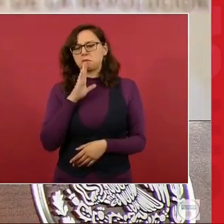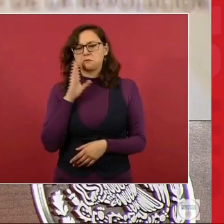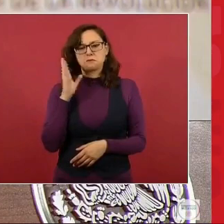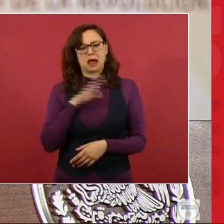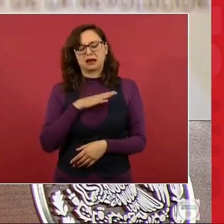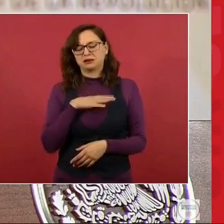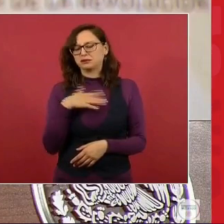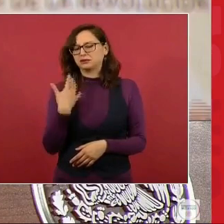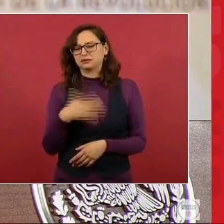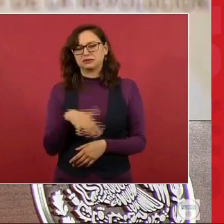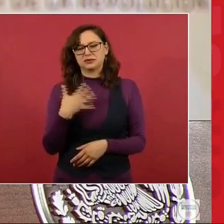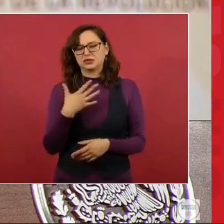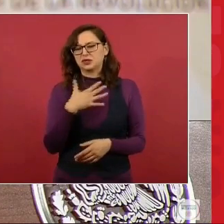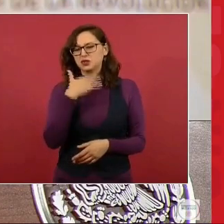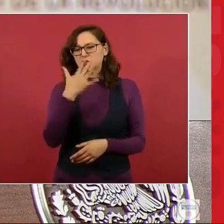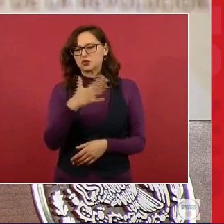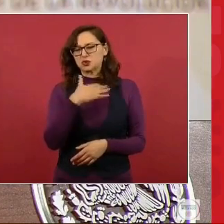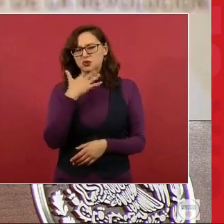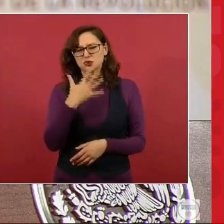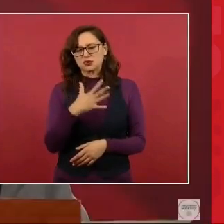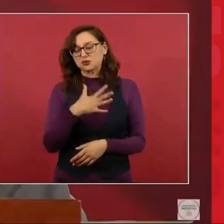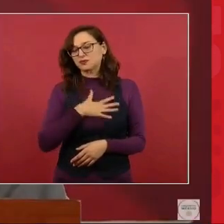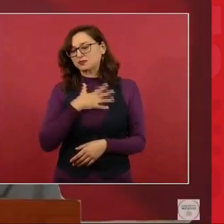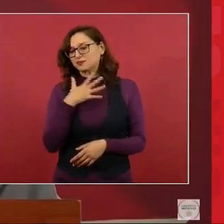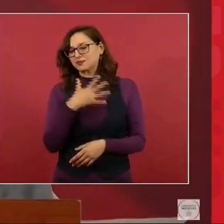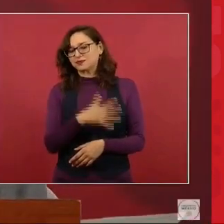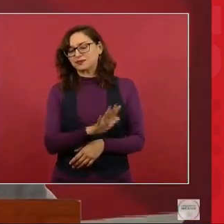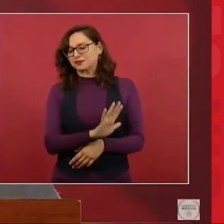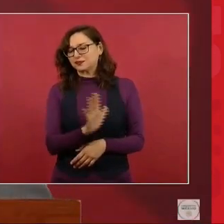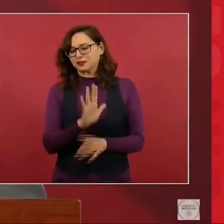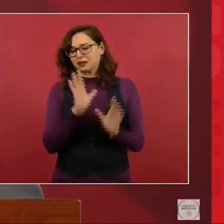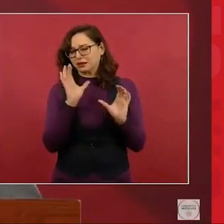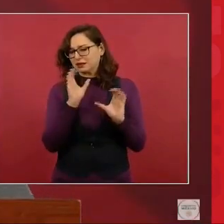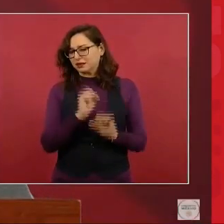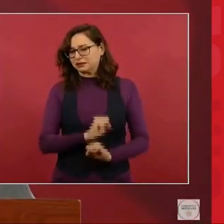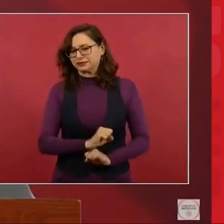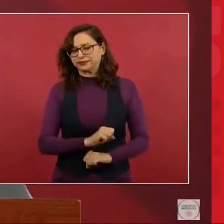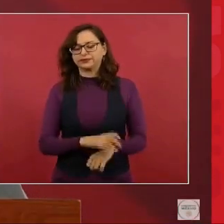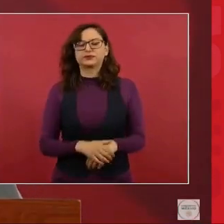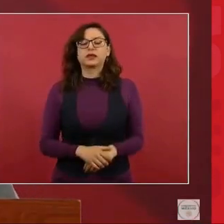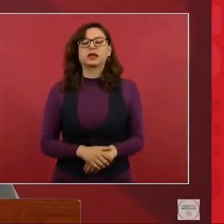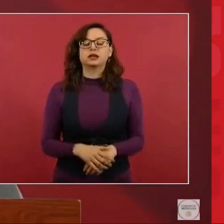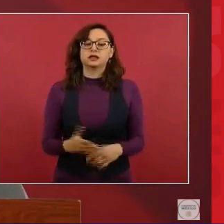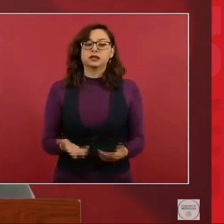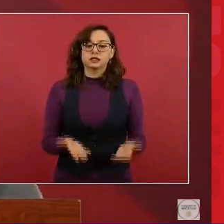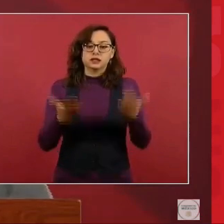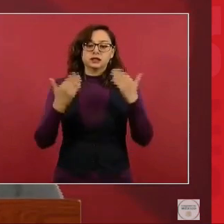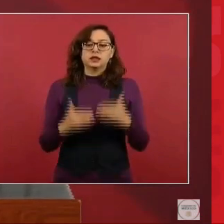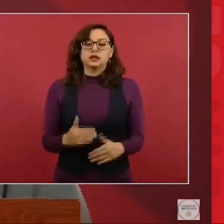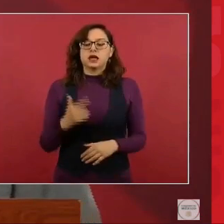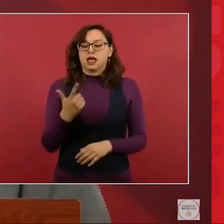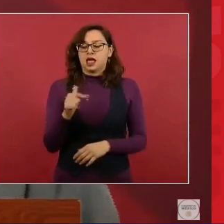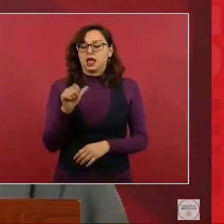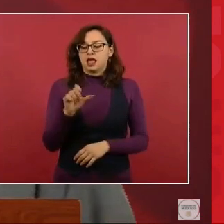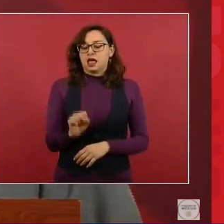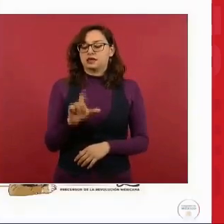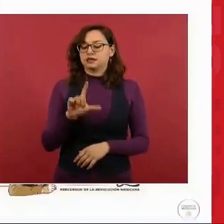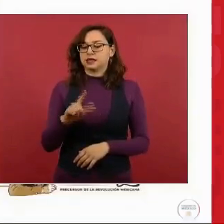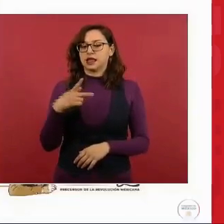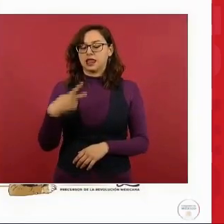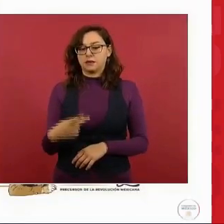y olvídense del aseo, ni qué comentar. En el gas LP, el precio